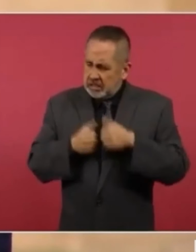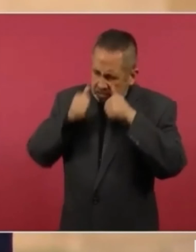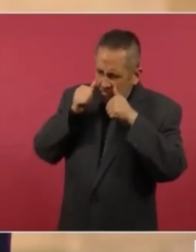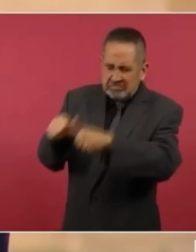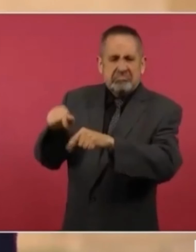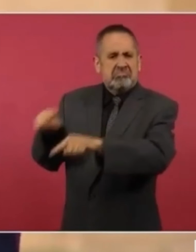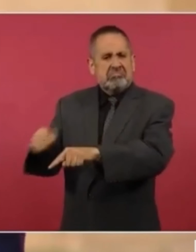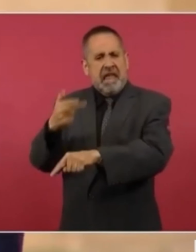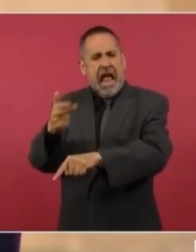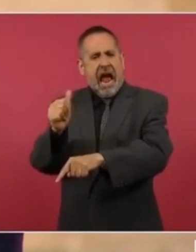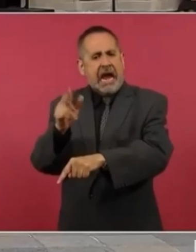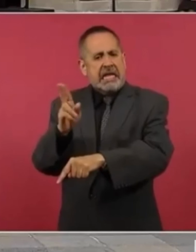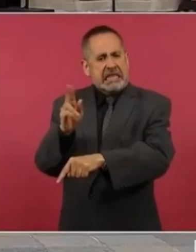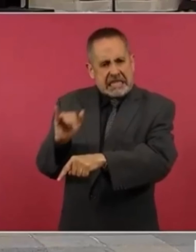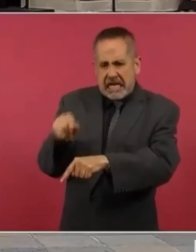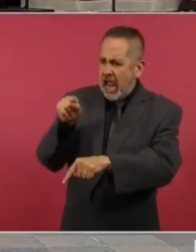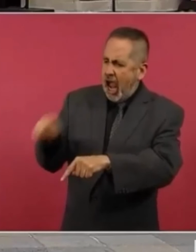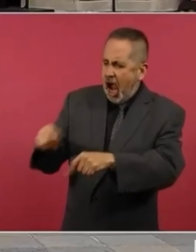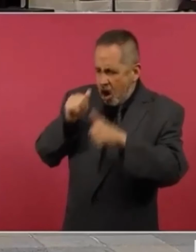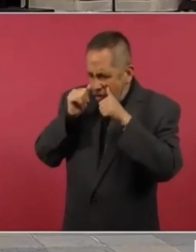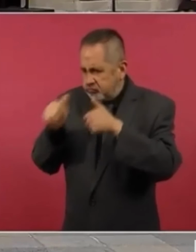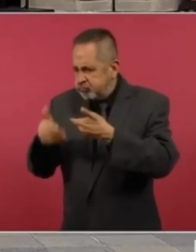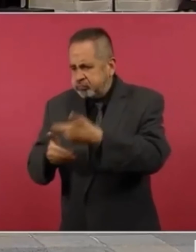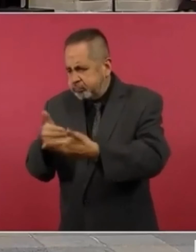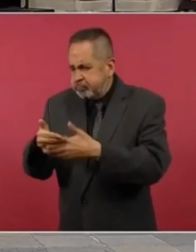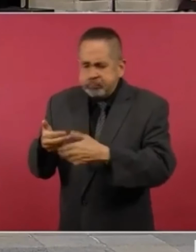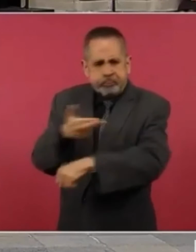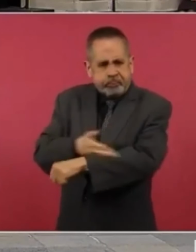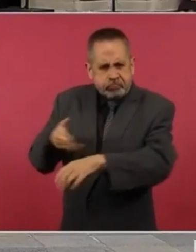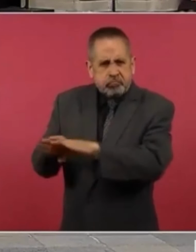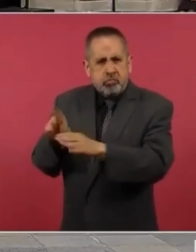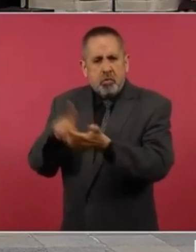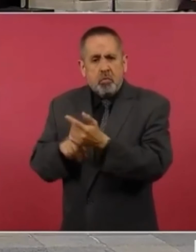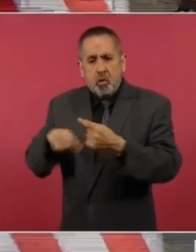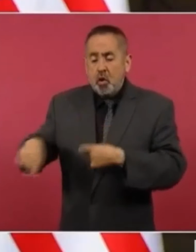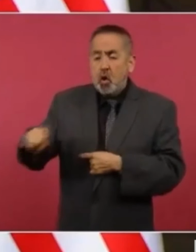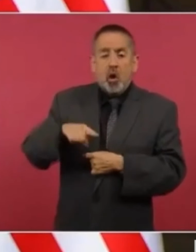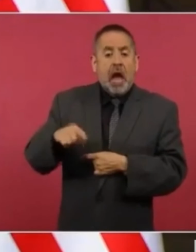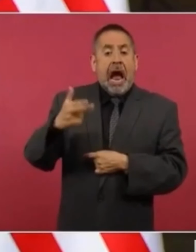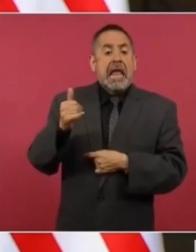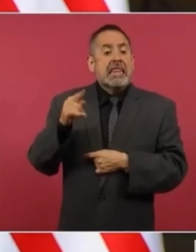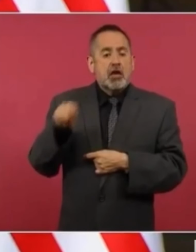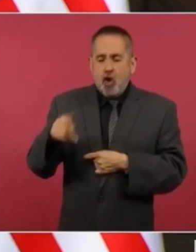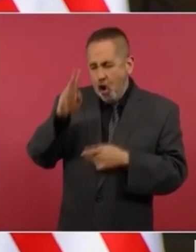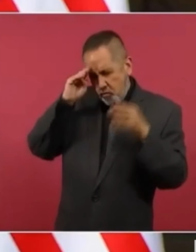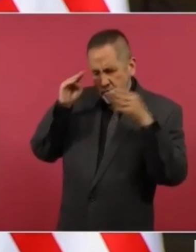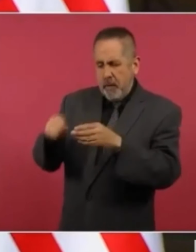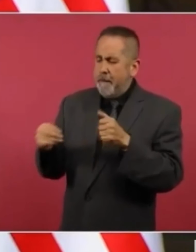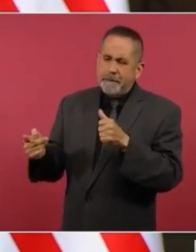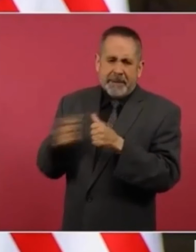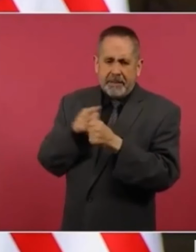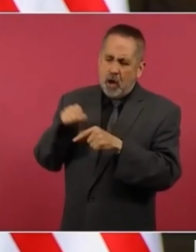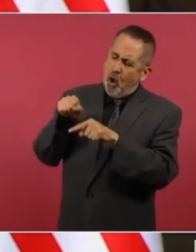de continuar a que los haitianos estén en el centro de las